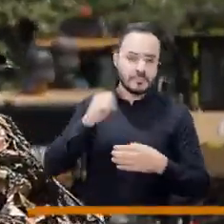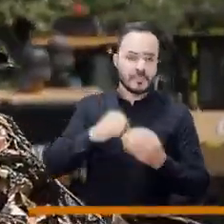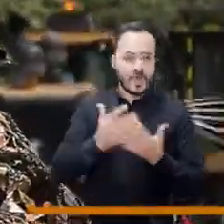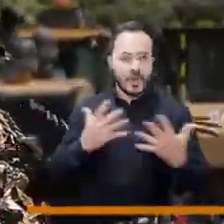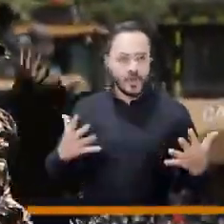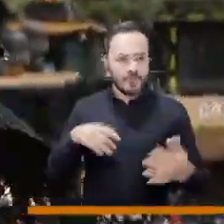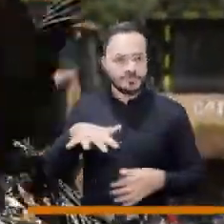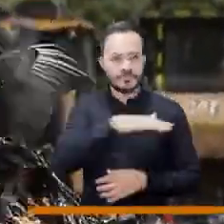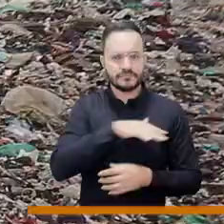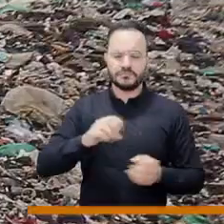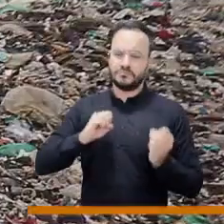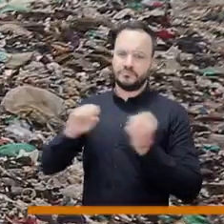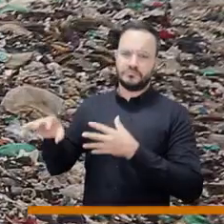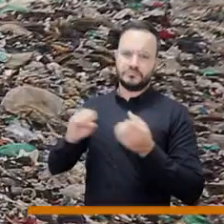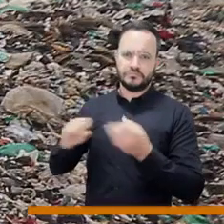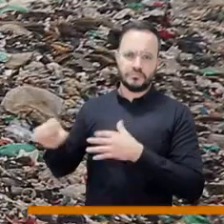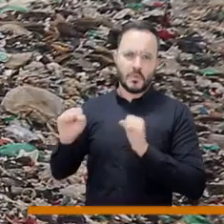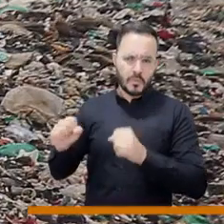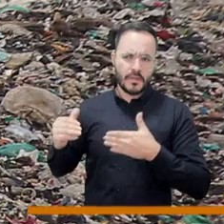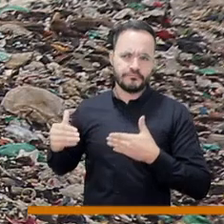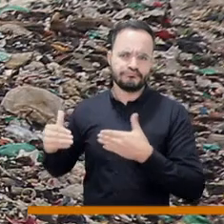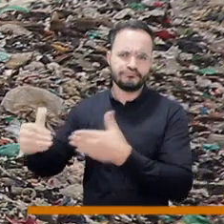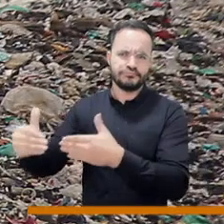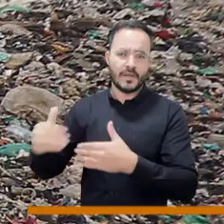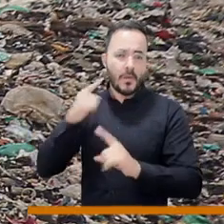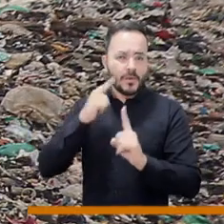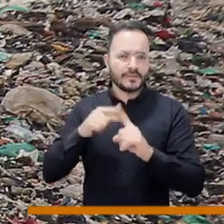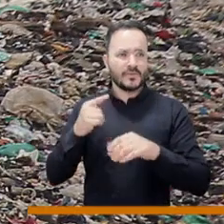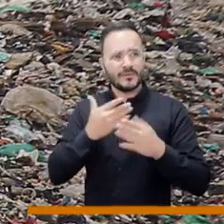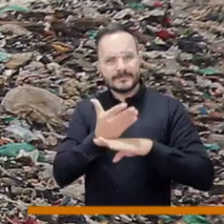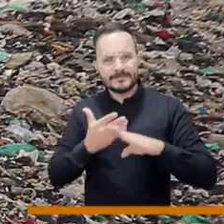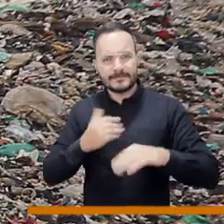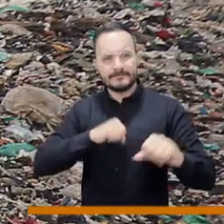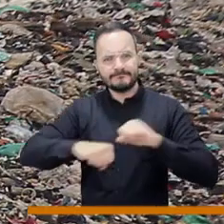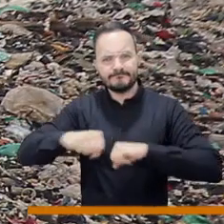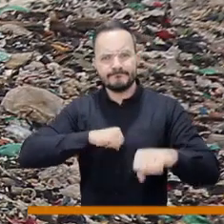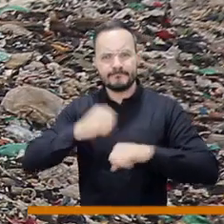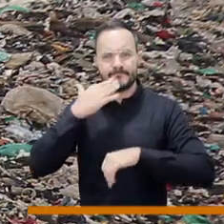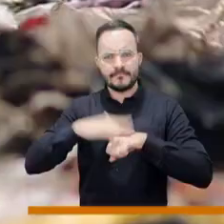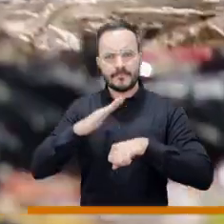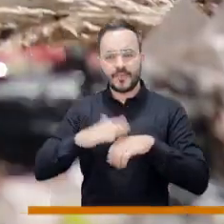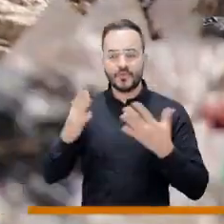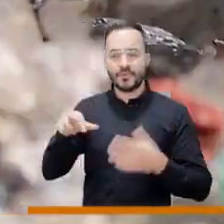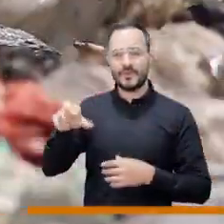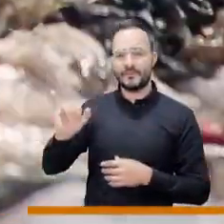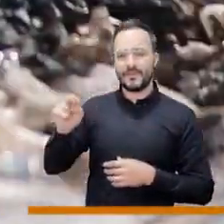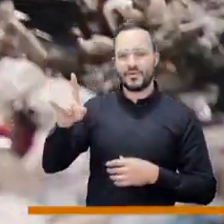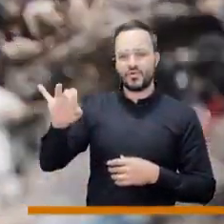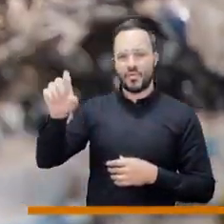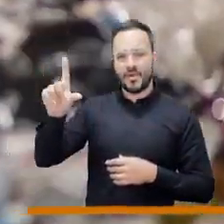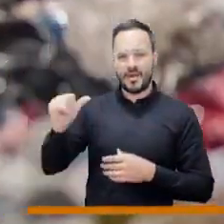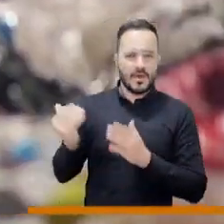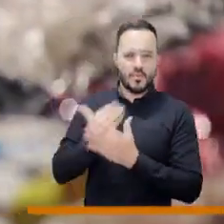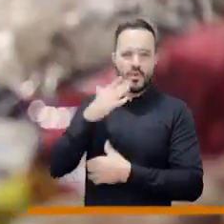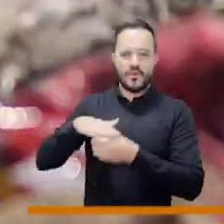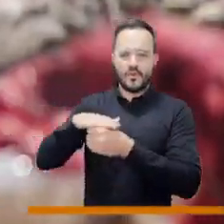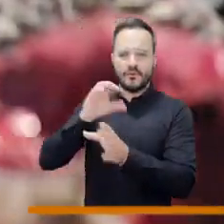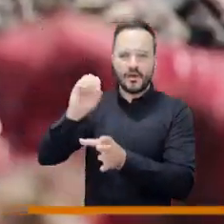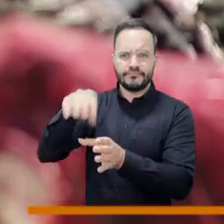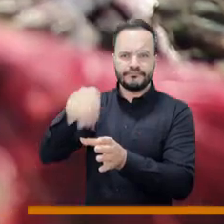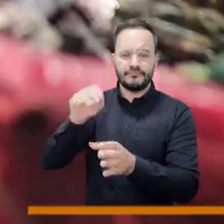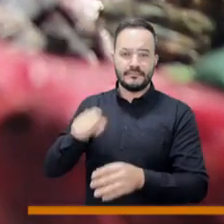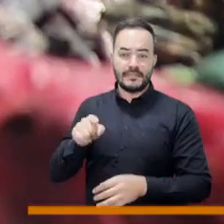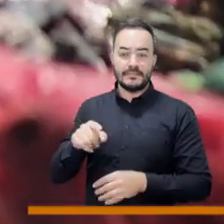de residuos sólidos, mientras que se adelanta la gestión de la licencia ambiental para el nuevo vaso La Piñuela, que entraría en